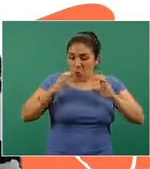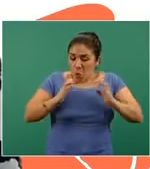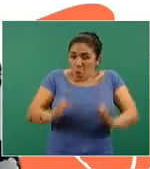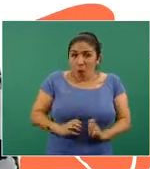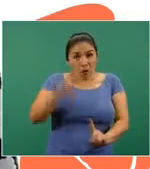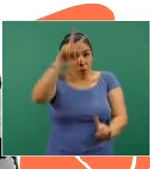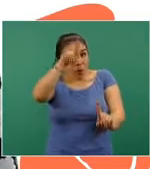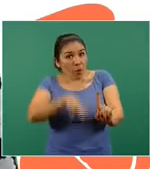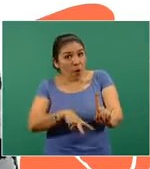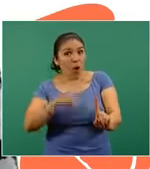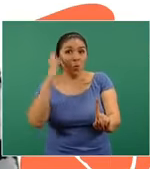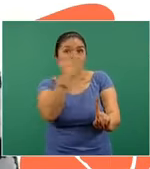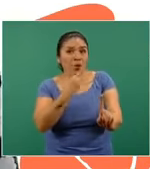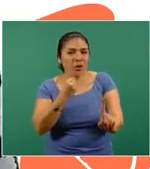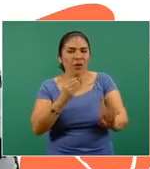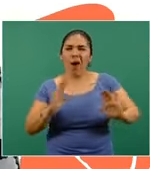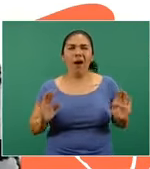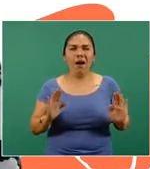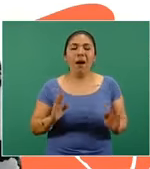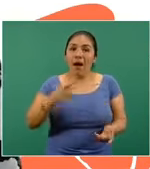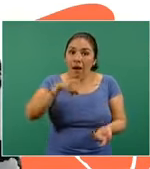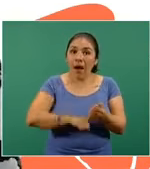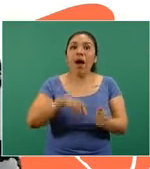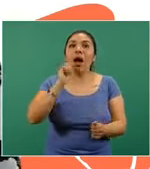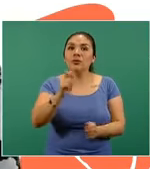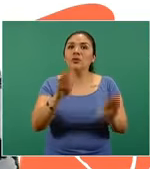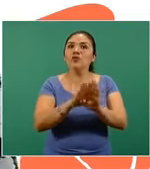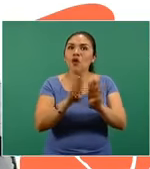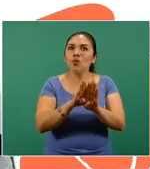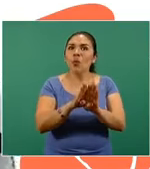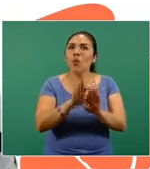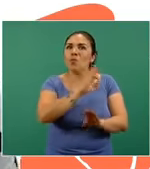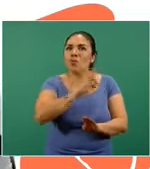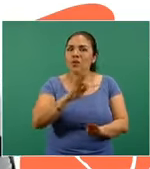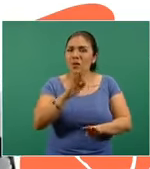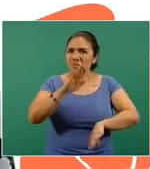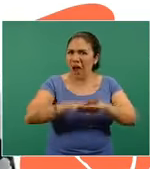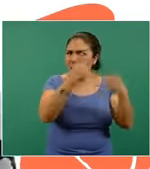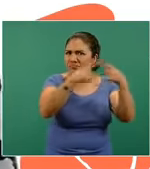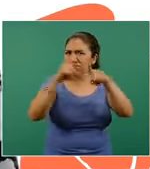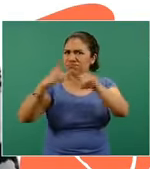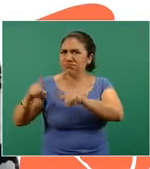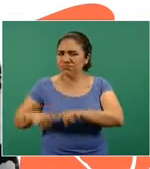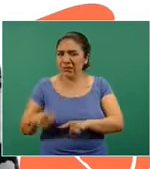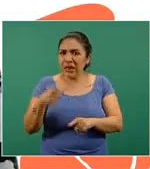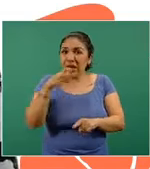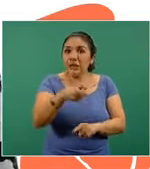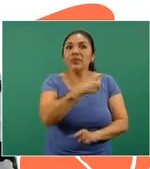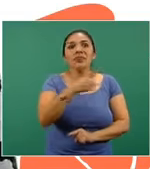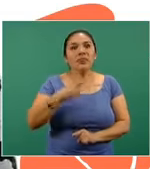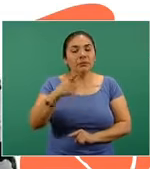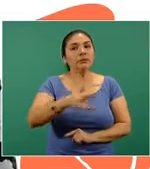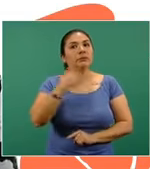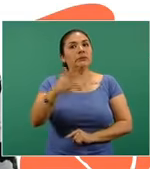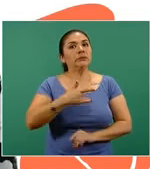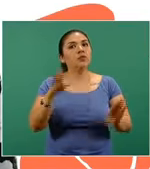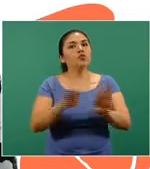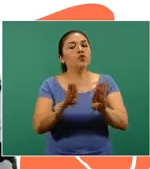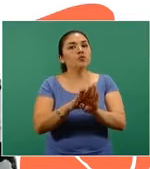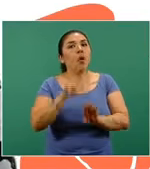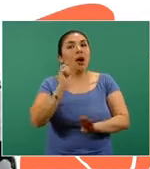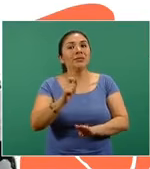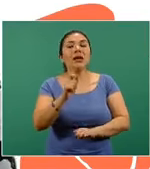tener solamente un cuerpo grande. Su etiología y sus formas de presentación son tan diversas que nos deberíamos de referir a